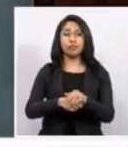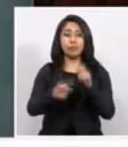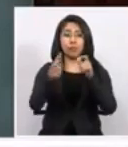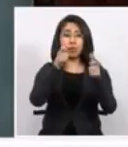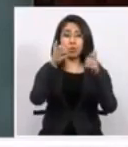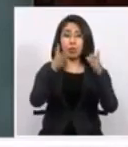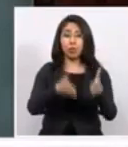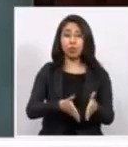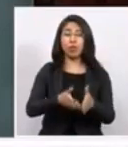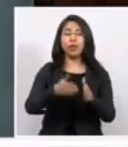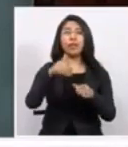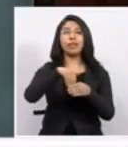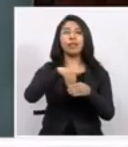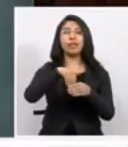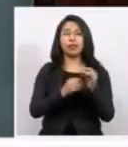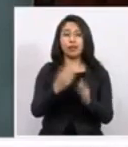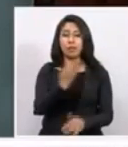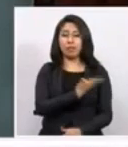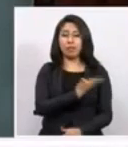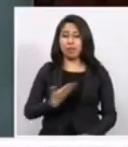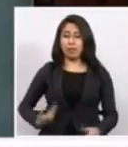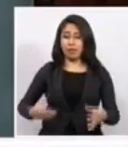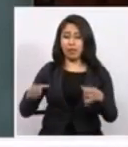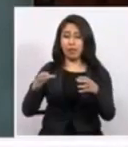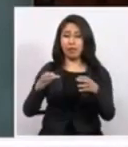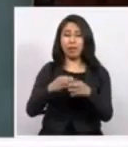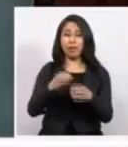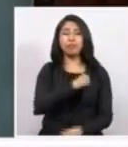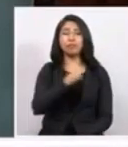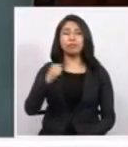electorales, al presidente de la Cámara de Senadores,